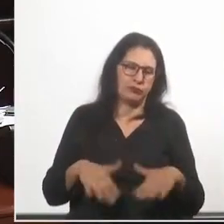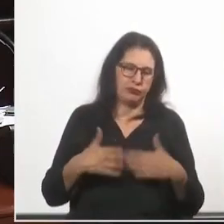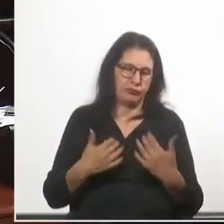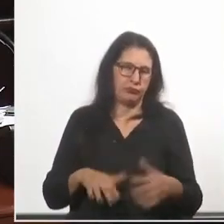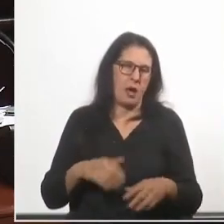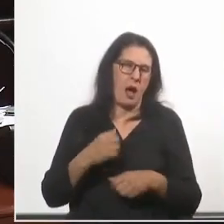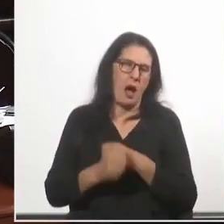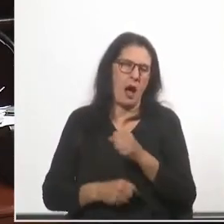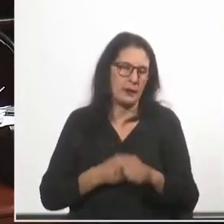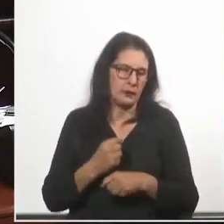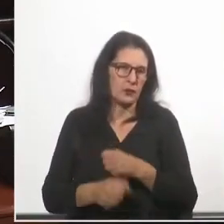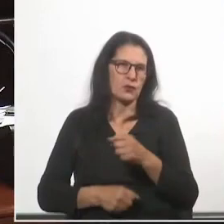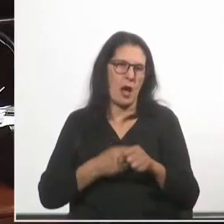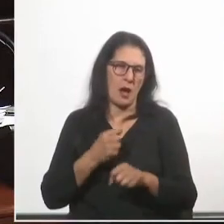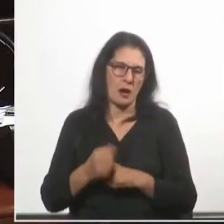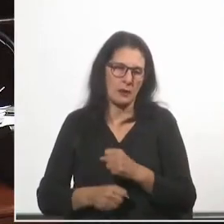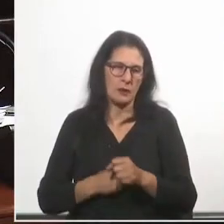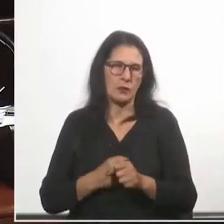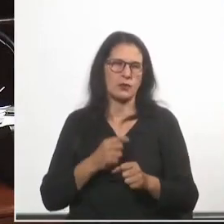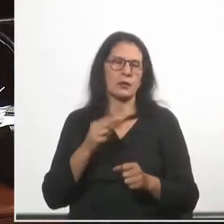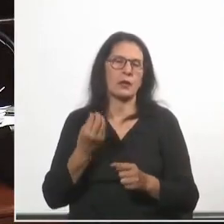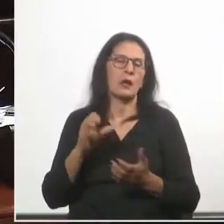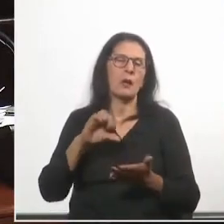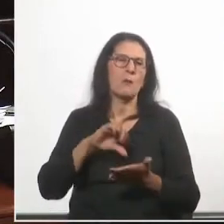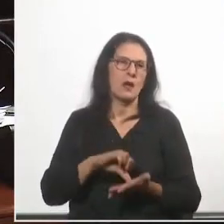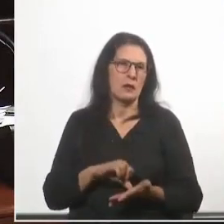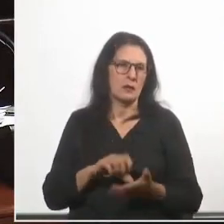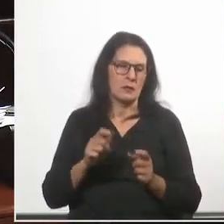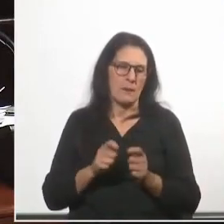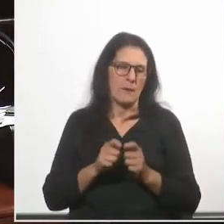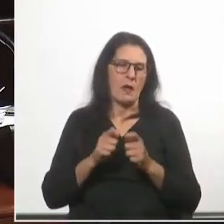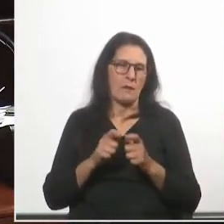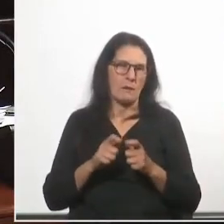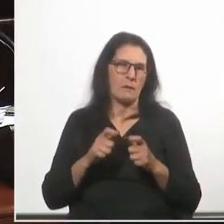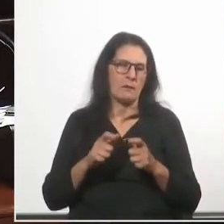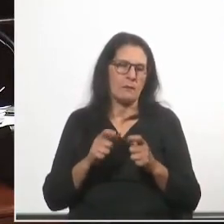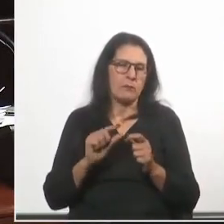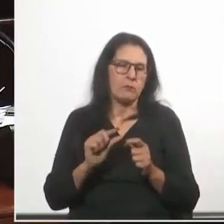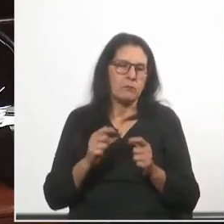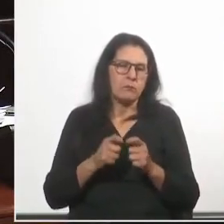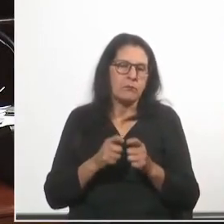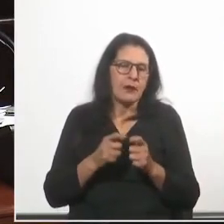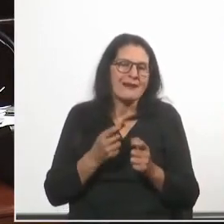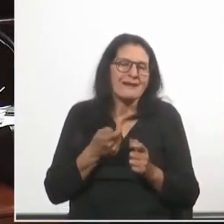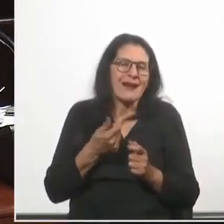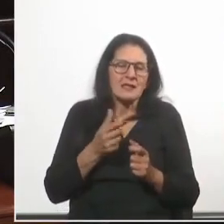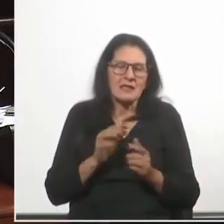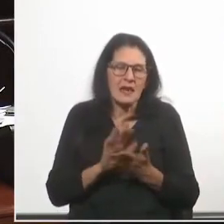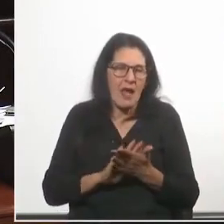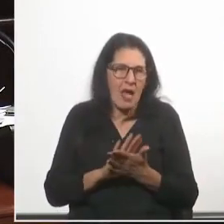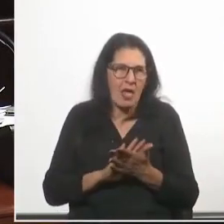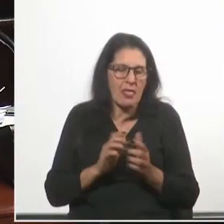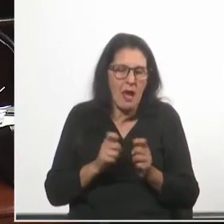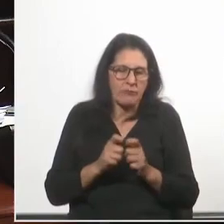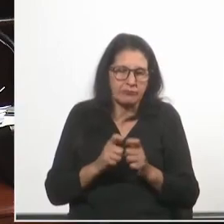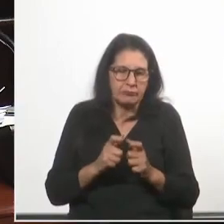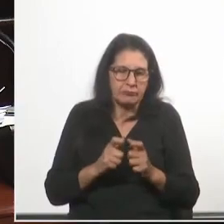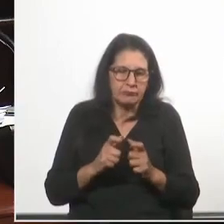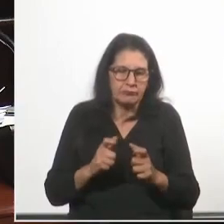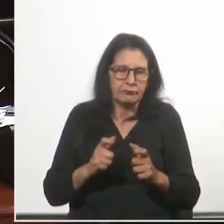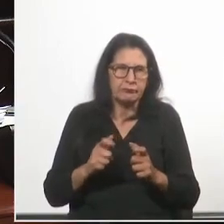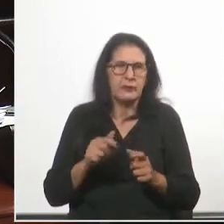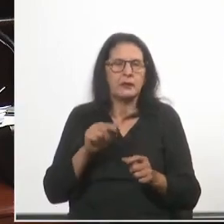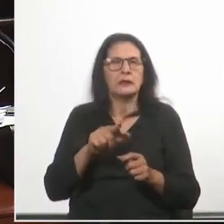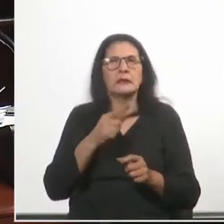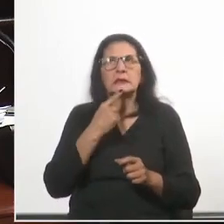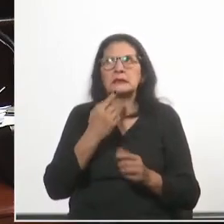Hace décadas que el país crece muy poquito o casi nada. En la actualidad se está hablando